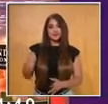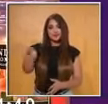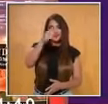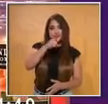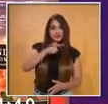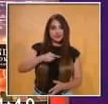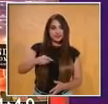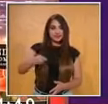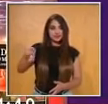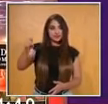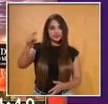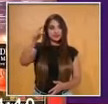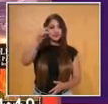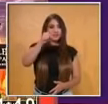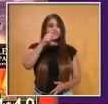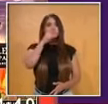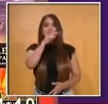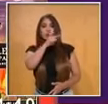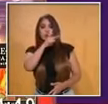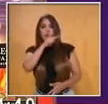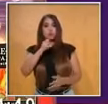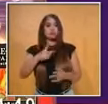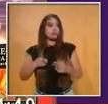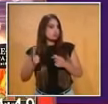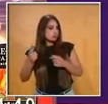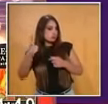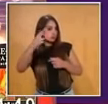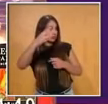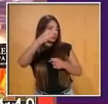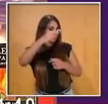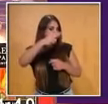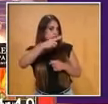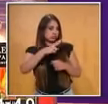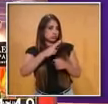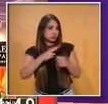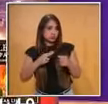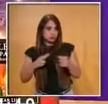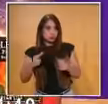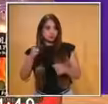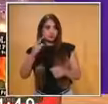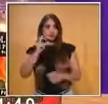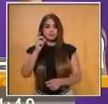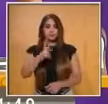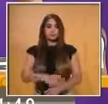Puede ser 7, 10 centímetros de diámetro. ¿De acuerdo?